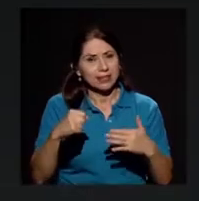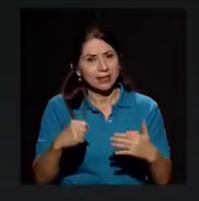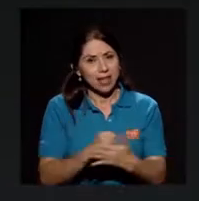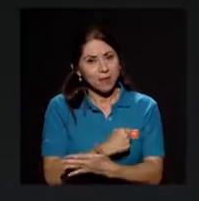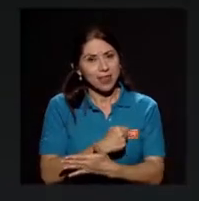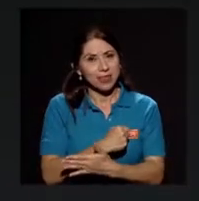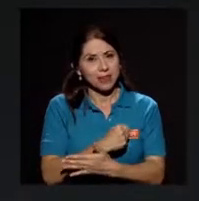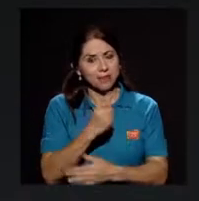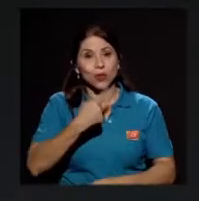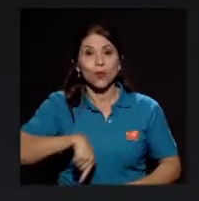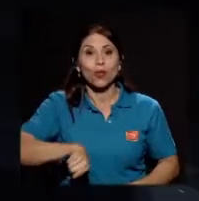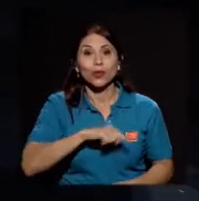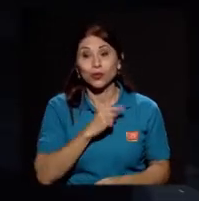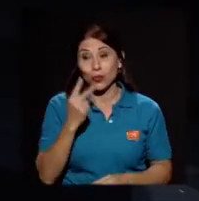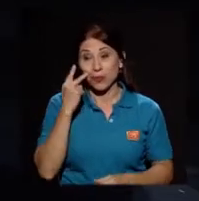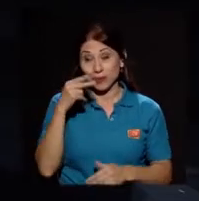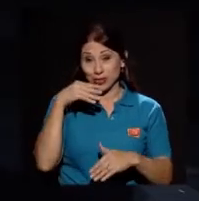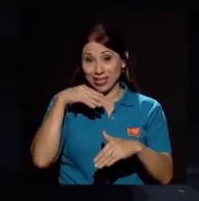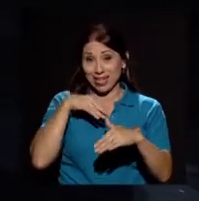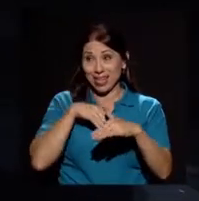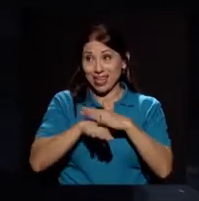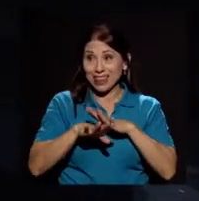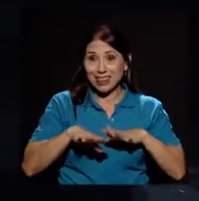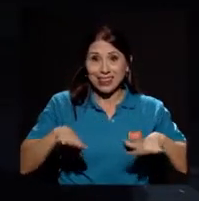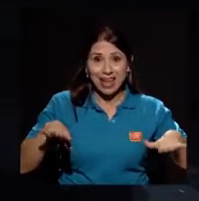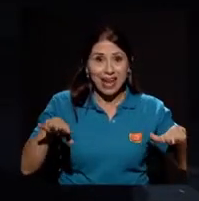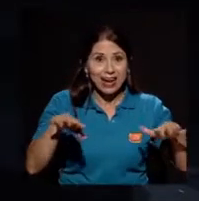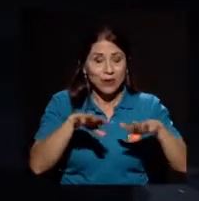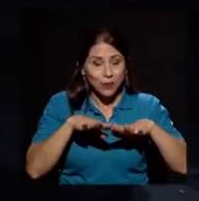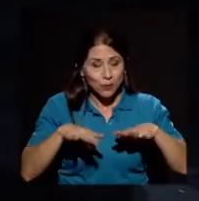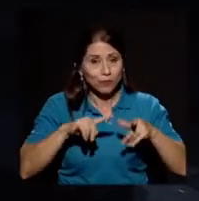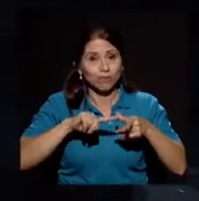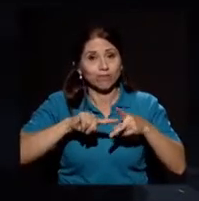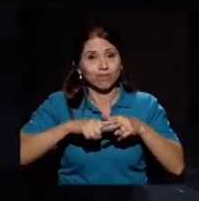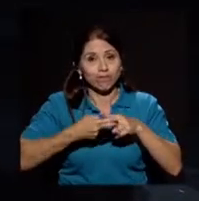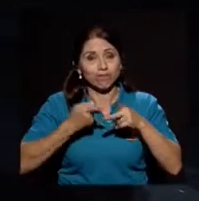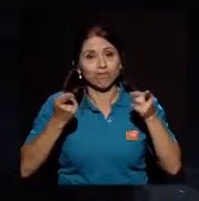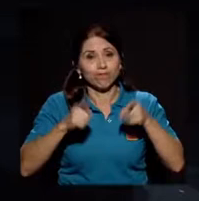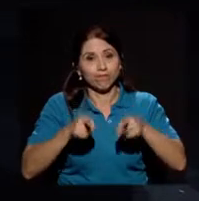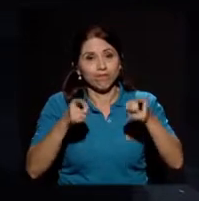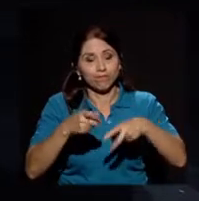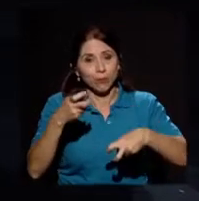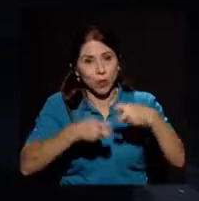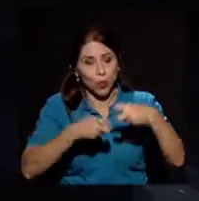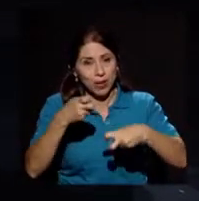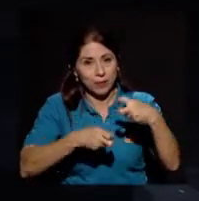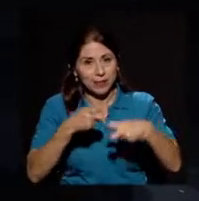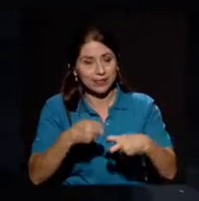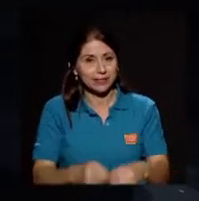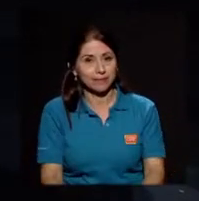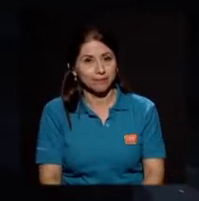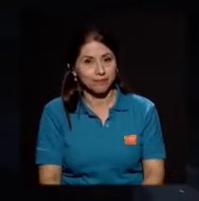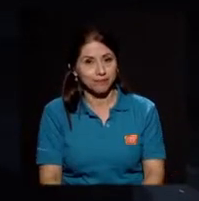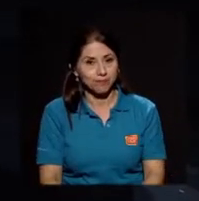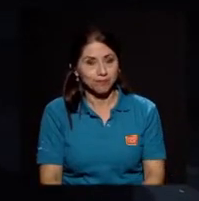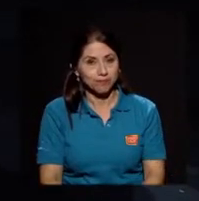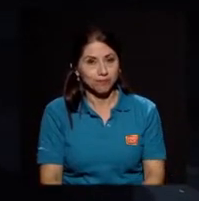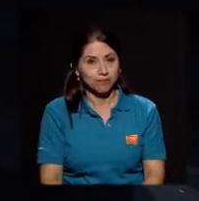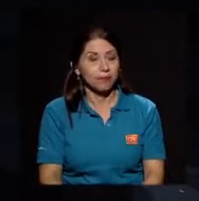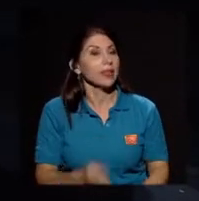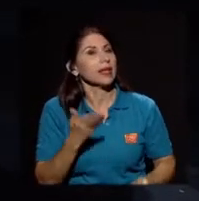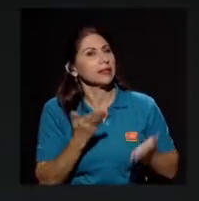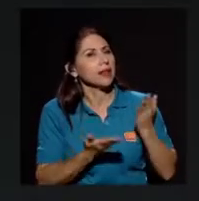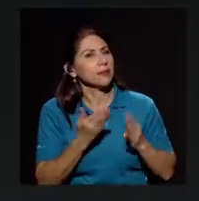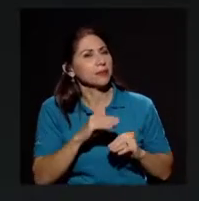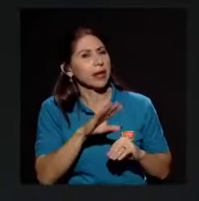volvemos a ver a lo interno es donde empiezan a surgir los problemas online tal vez una muestra de pie